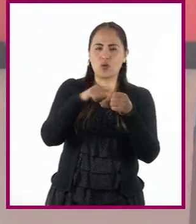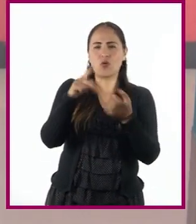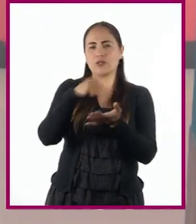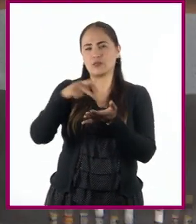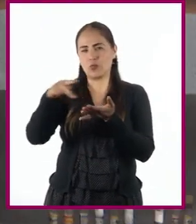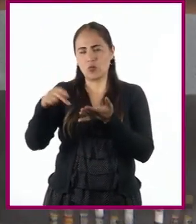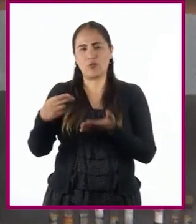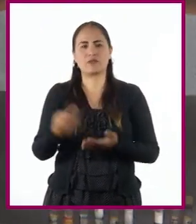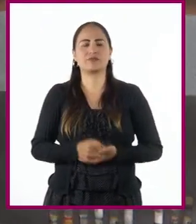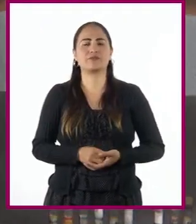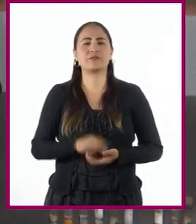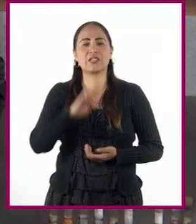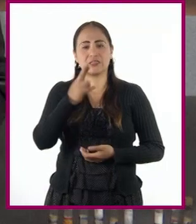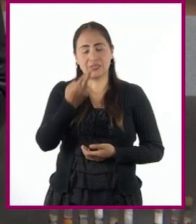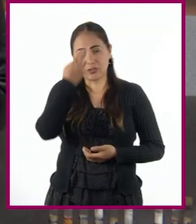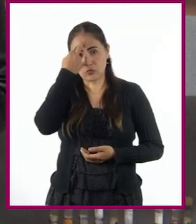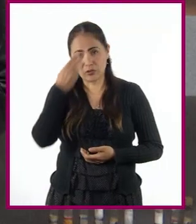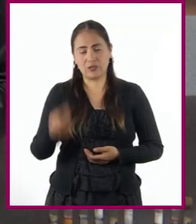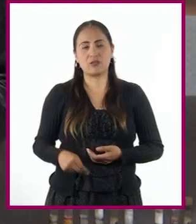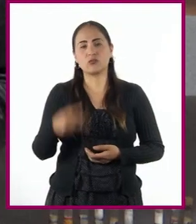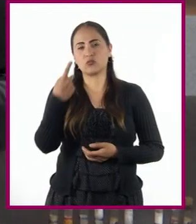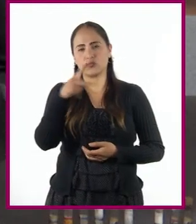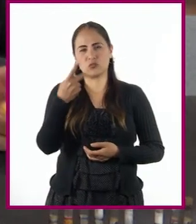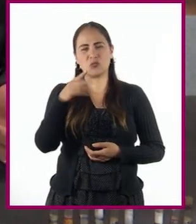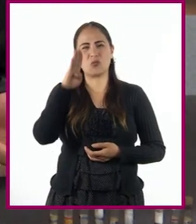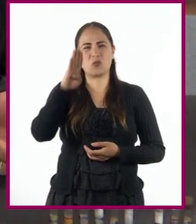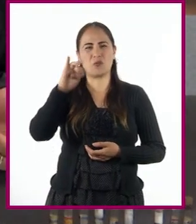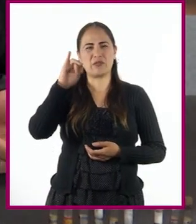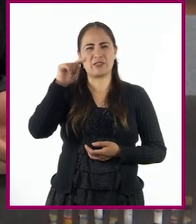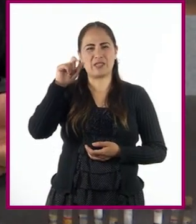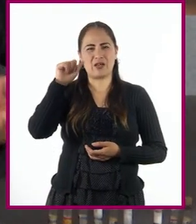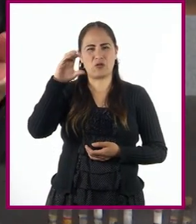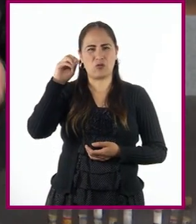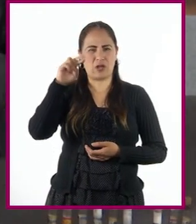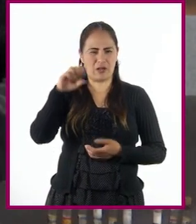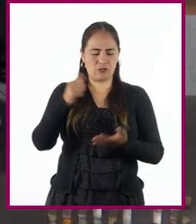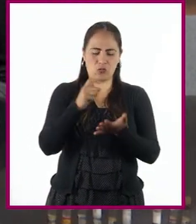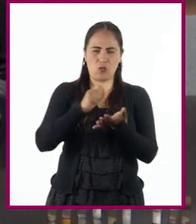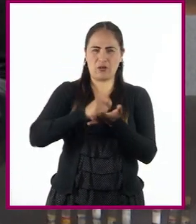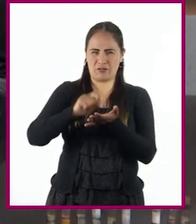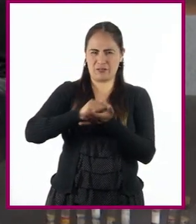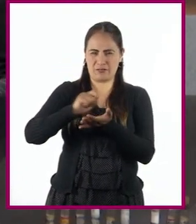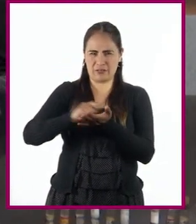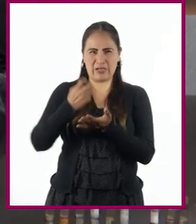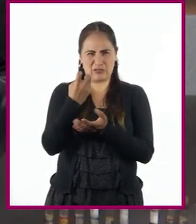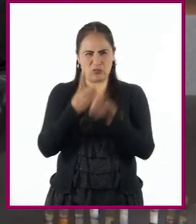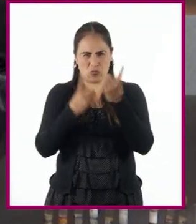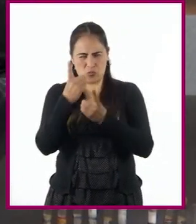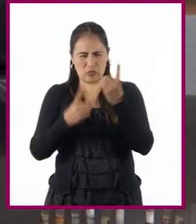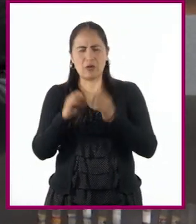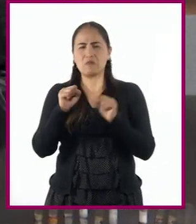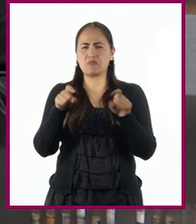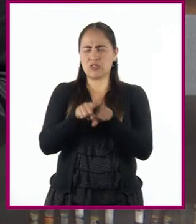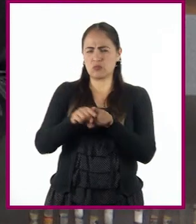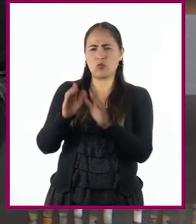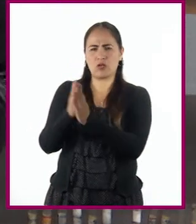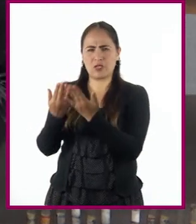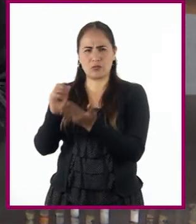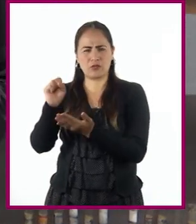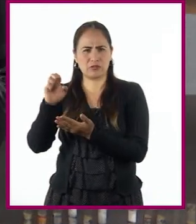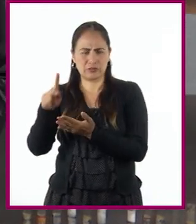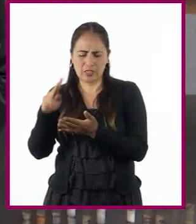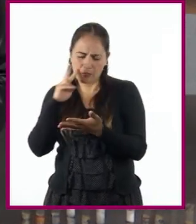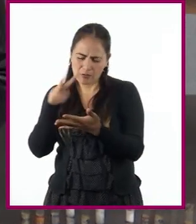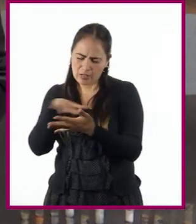bolígrafo. Recuerden anotar en su bitácora científica las dudas que les surjan. Pueden consultar su libro de texto o preguntarle a su profesora o